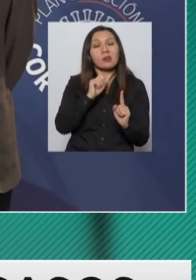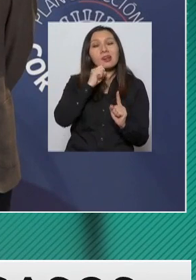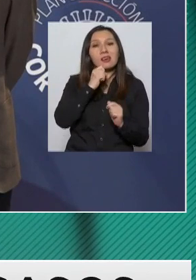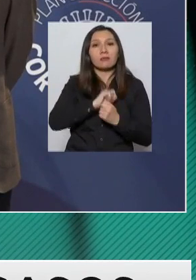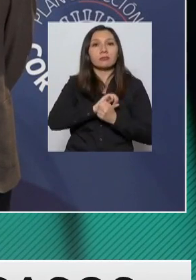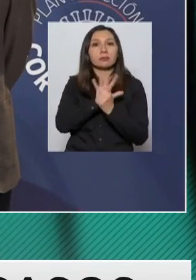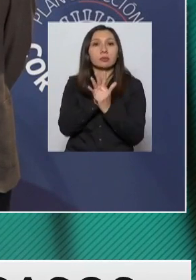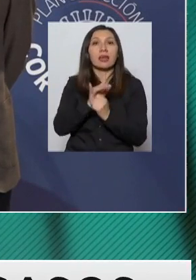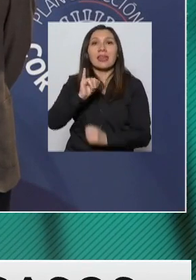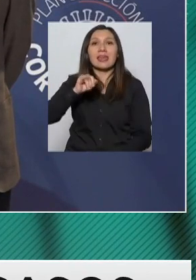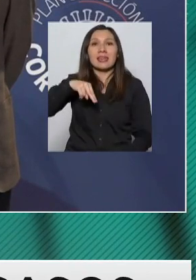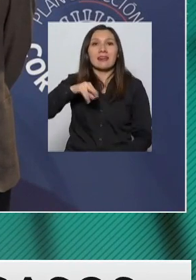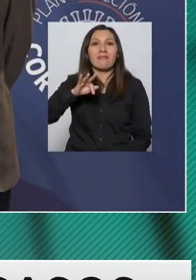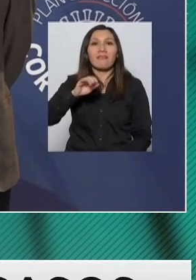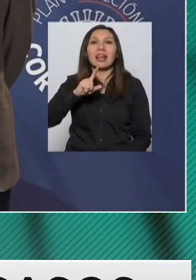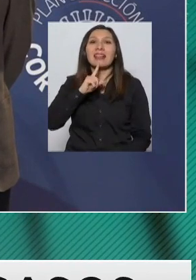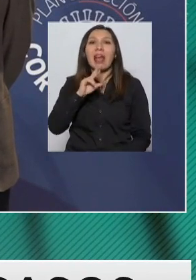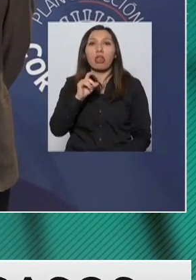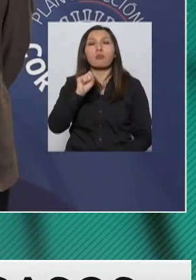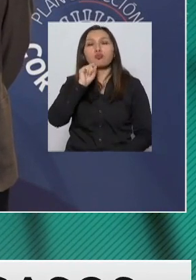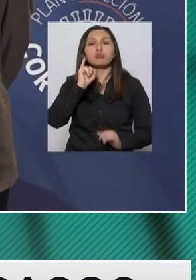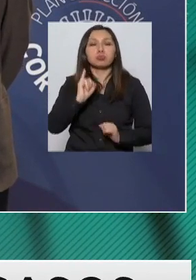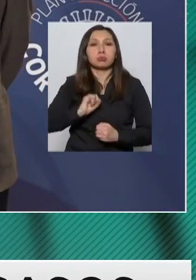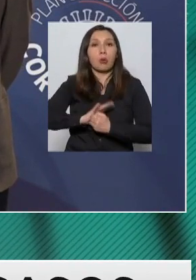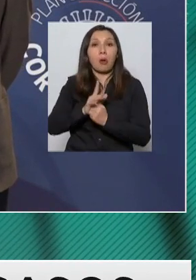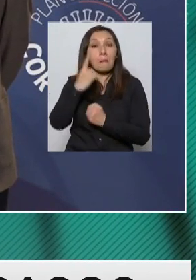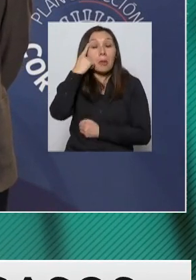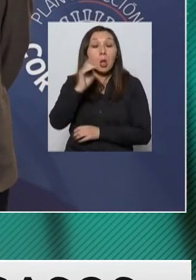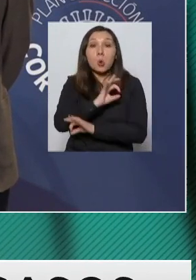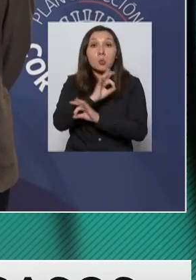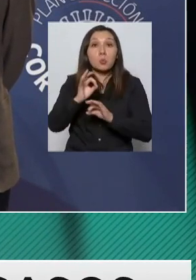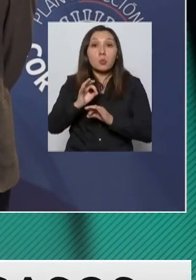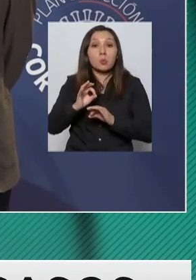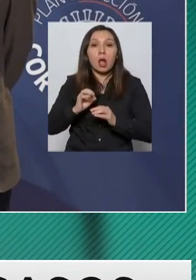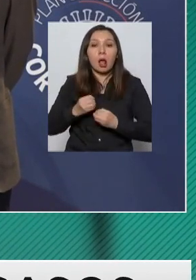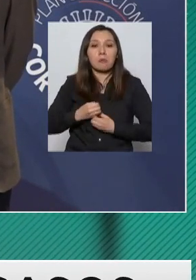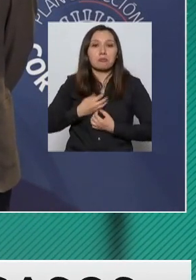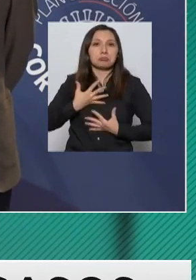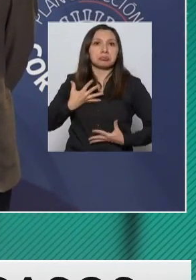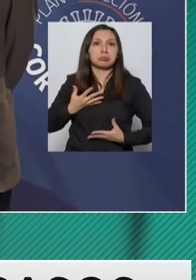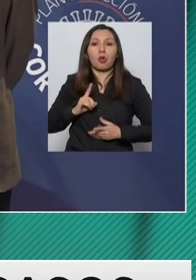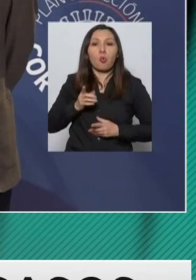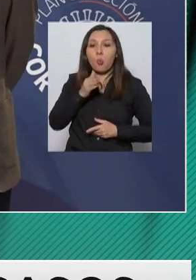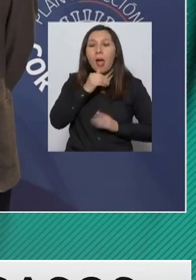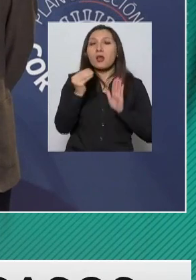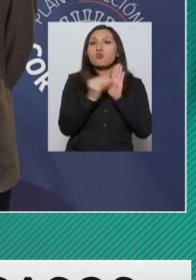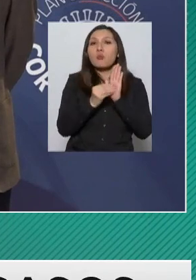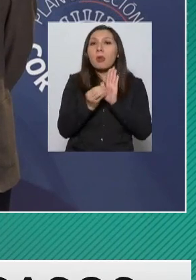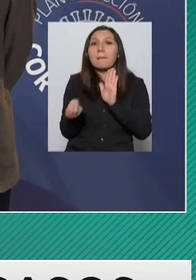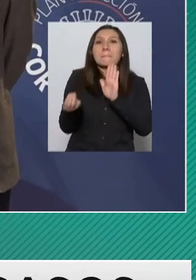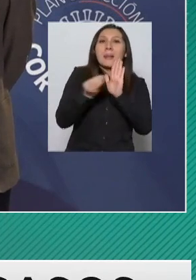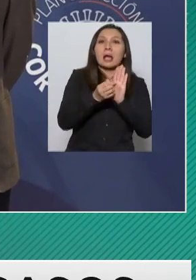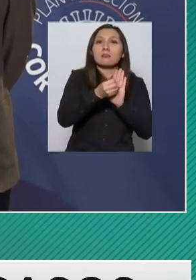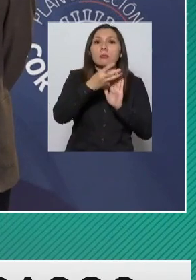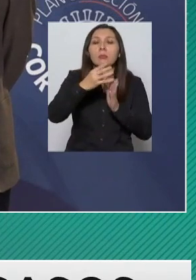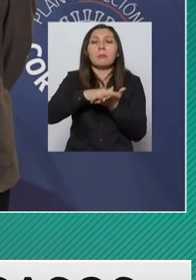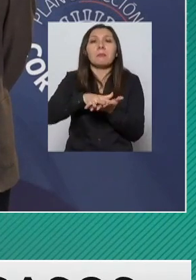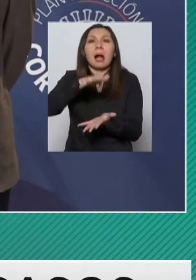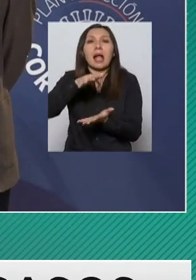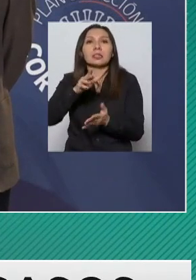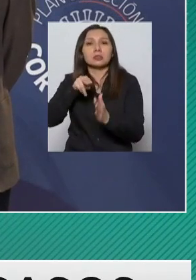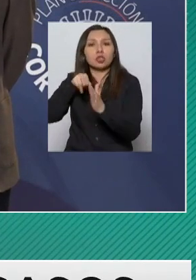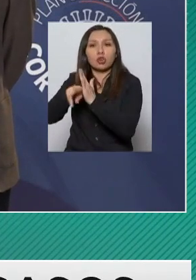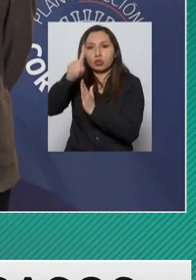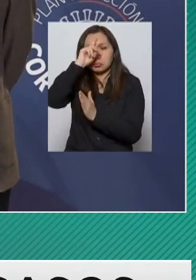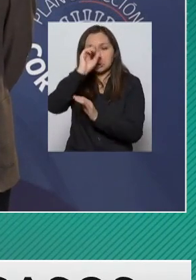como infectados por corona virus pero que no van a constituir casos no van a constituir el aumento en las